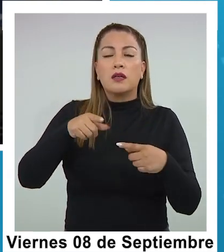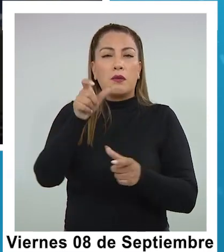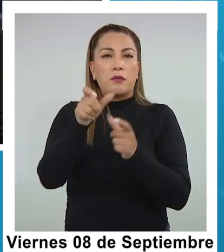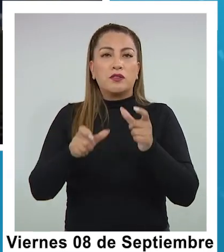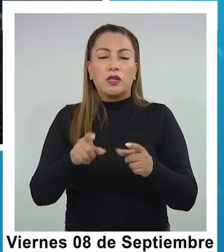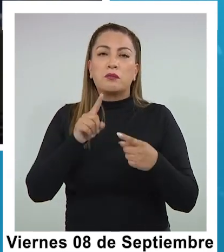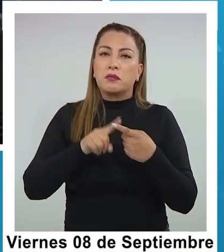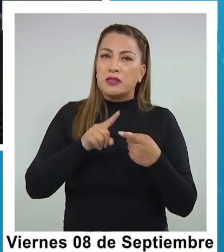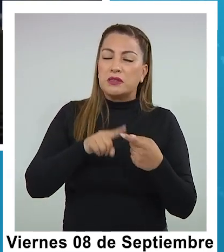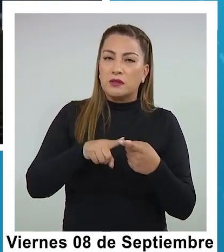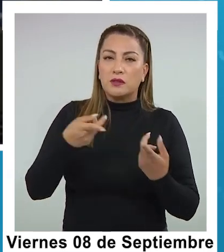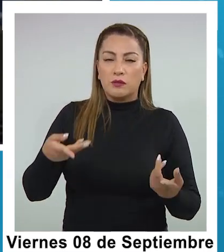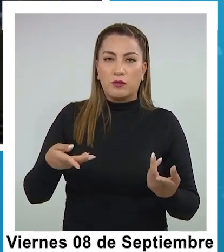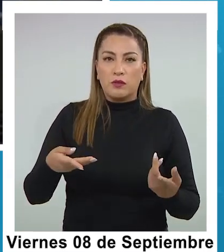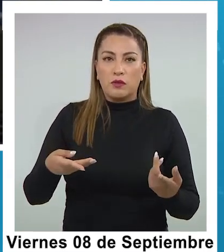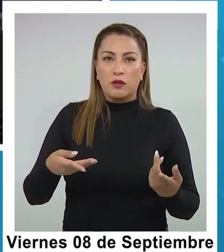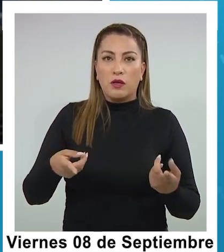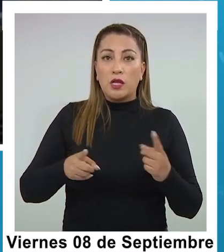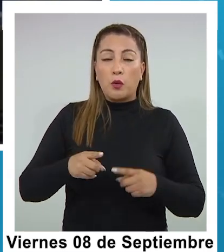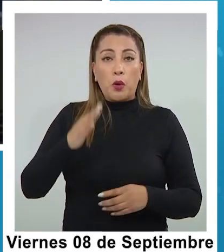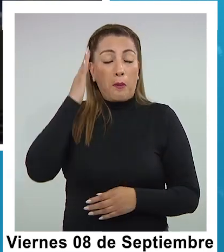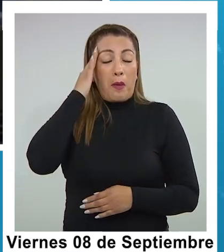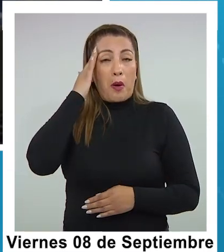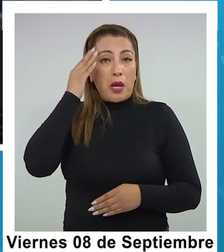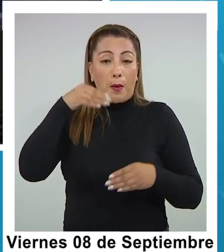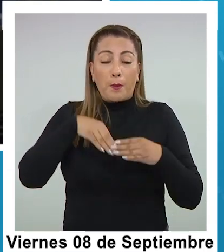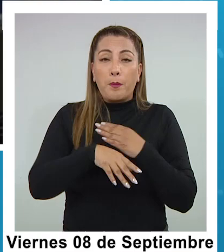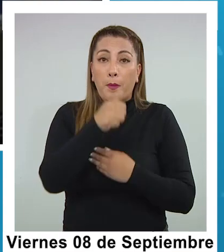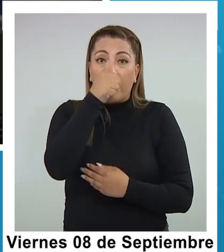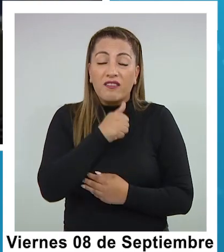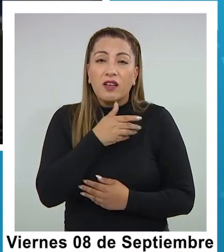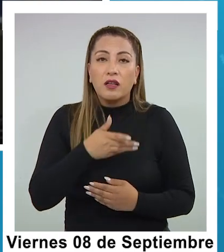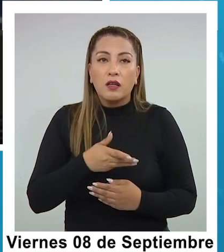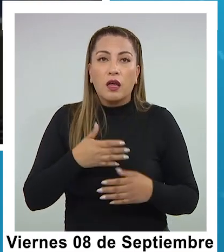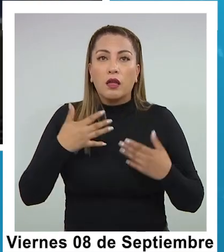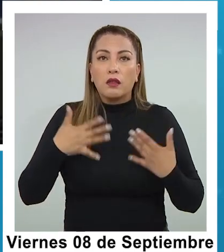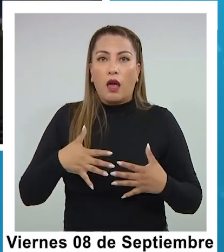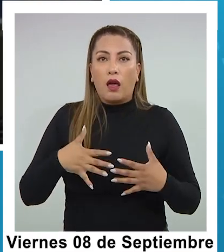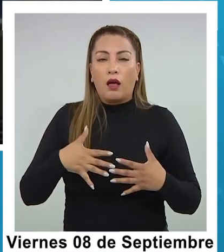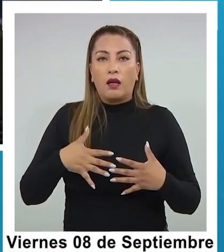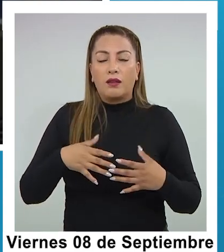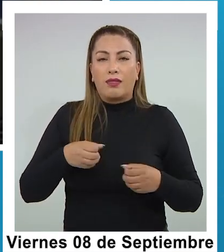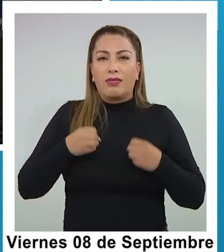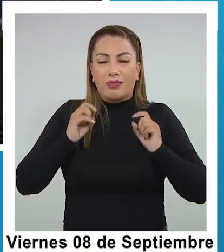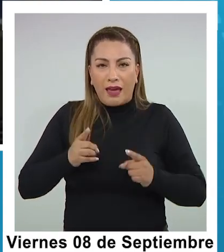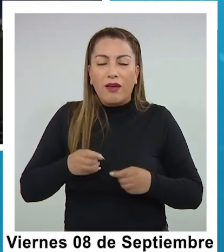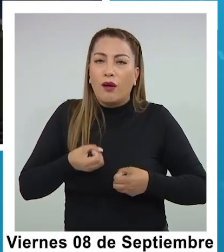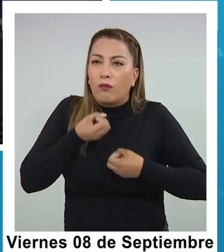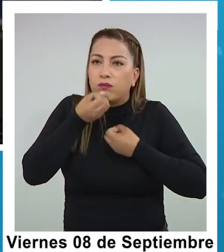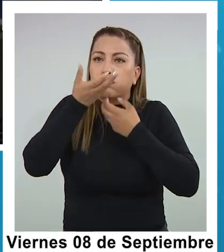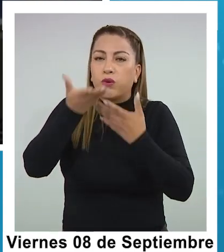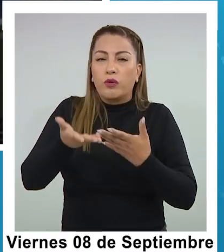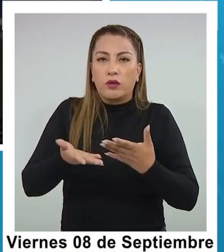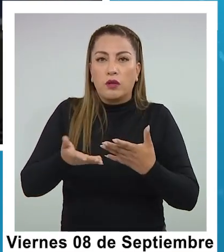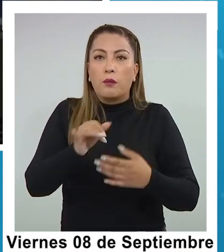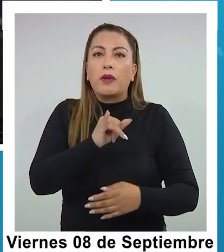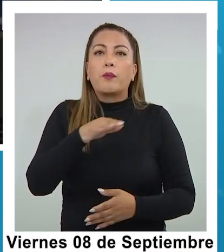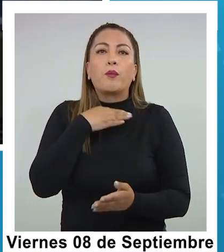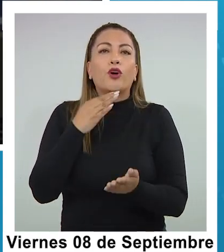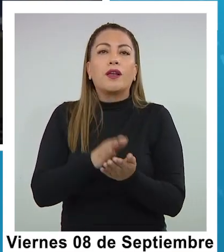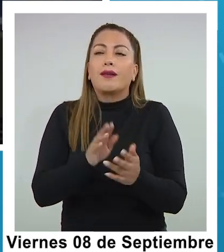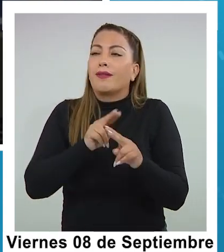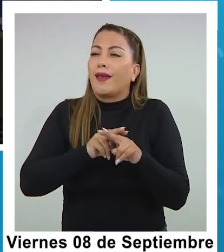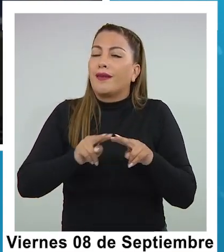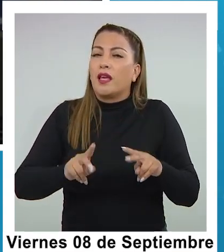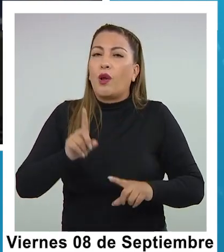participó en estas circunstancias y que lo tiene guardada, porque yo creo que con el paso de los años ya debieran entregar esta información y se vayan a morir tranquilos, porque ya están en